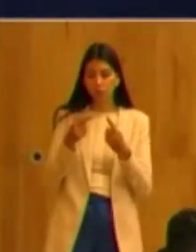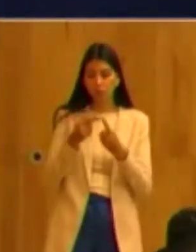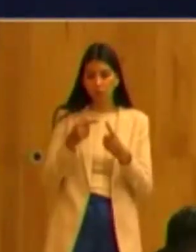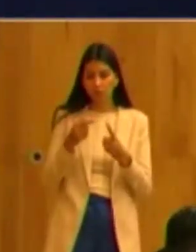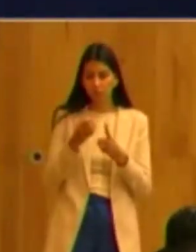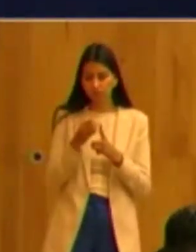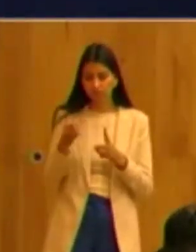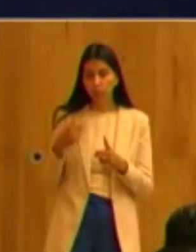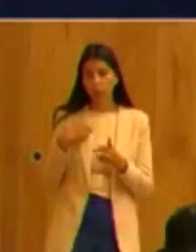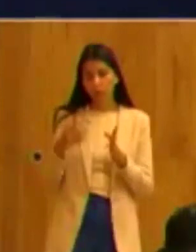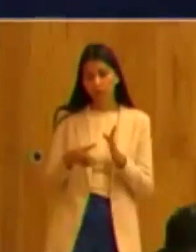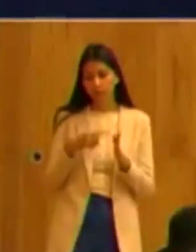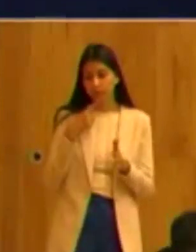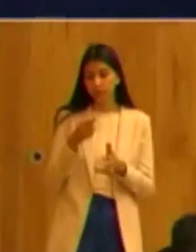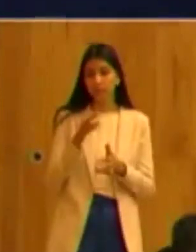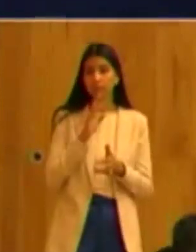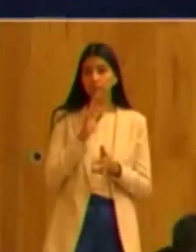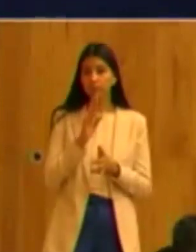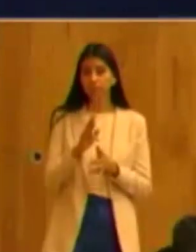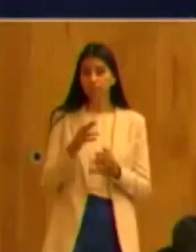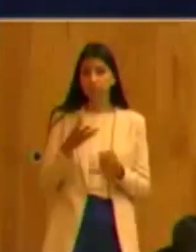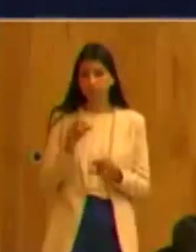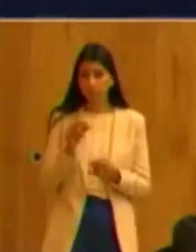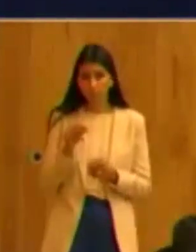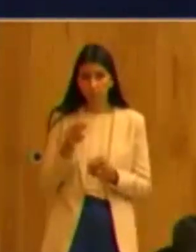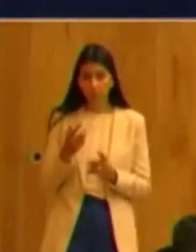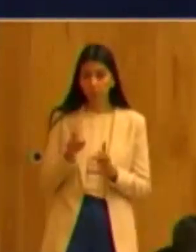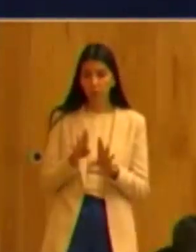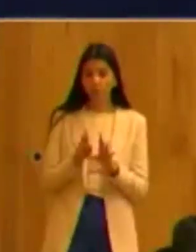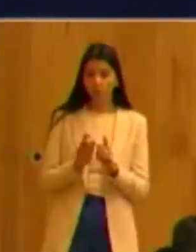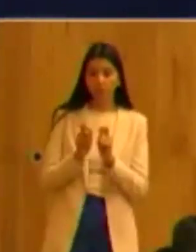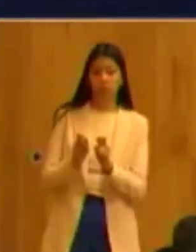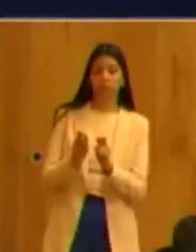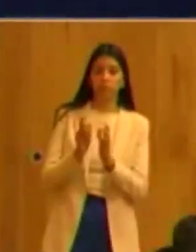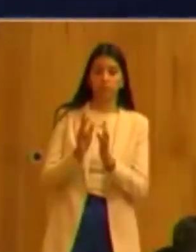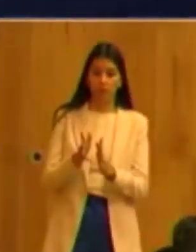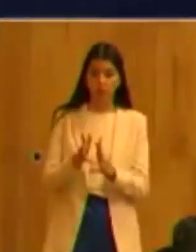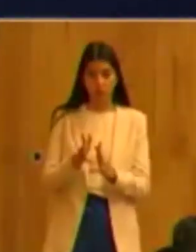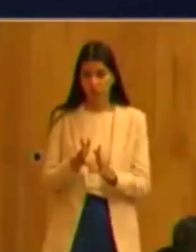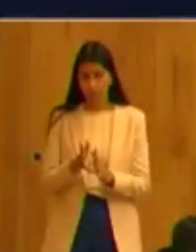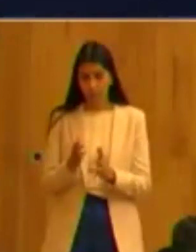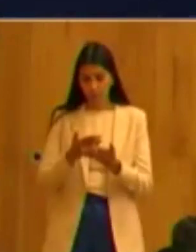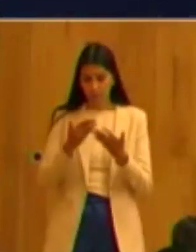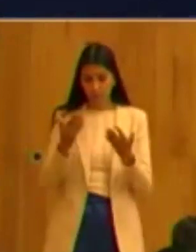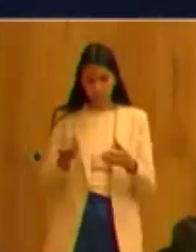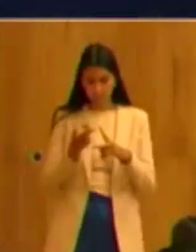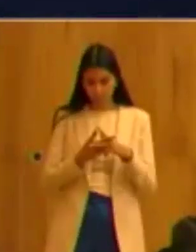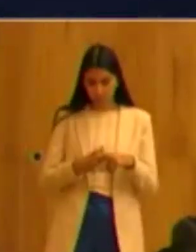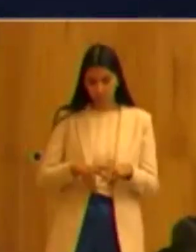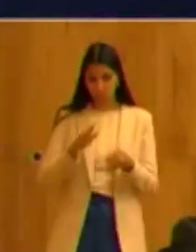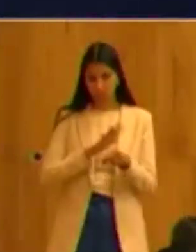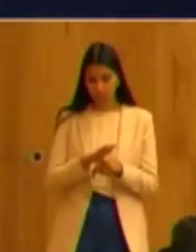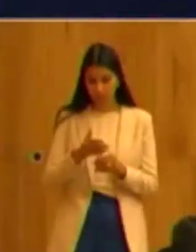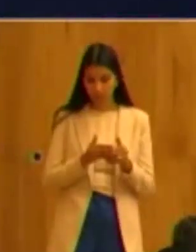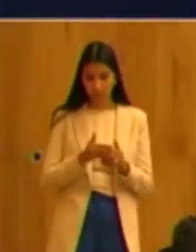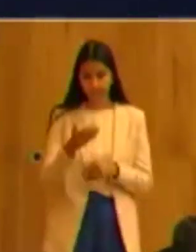que el resultado no les es atribuible y que ahora debe de iniciar un proceso